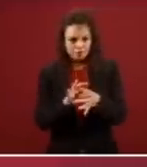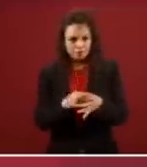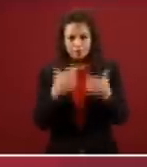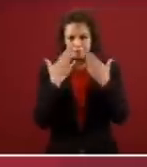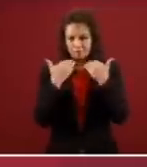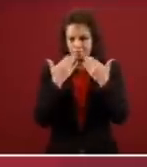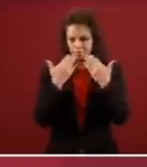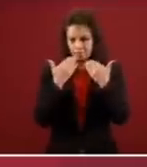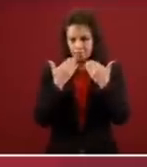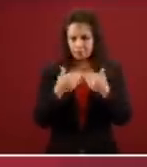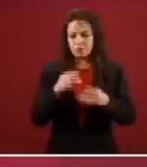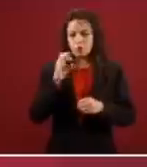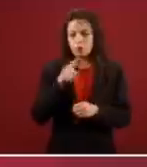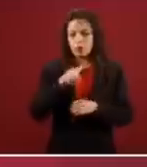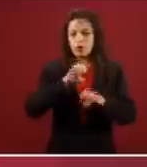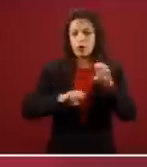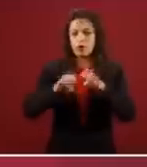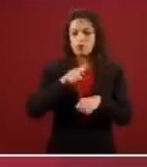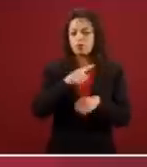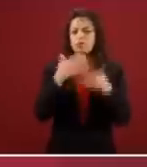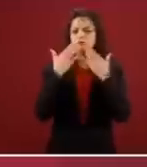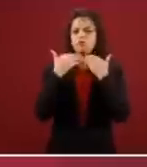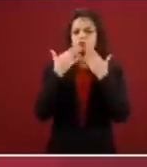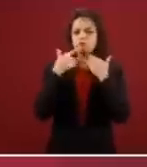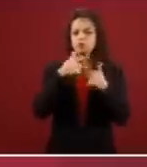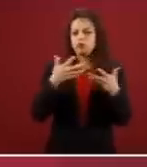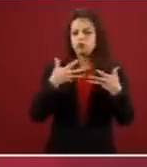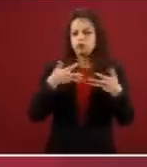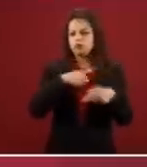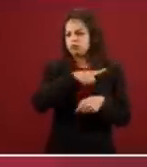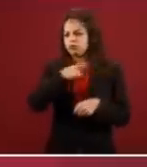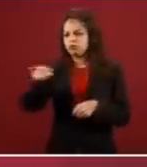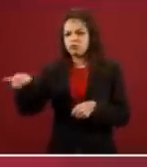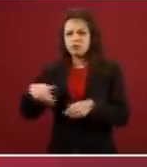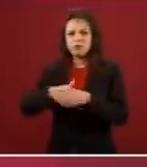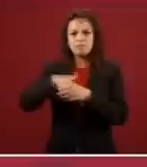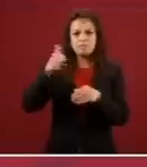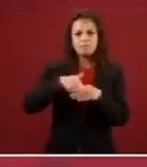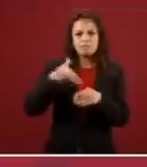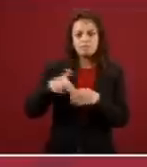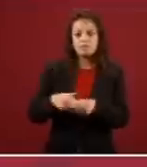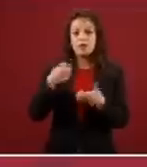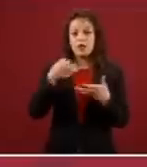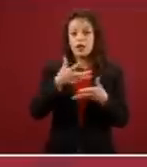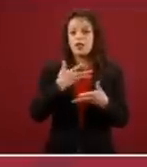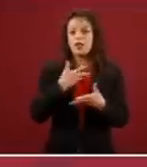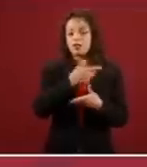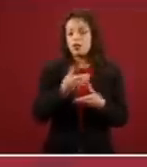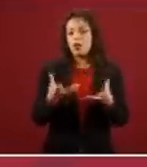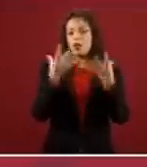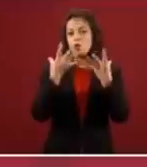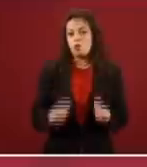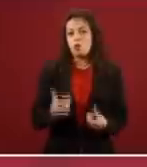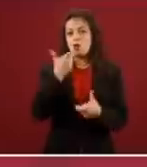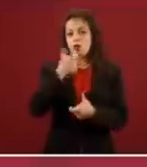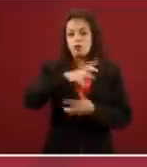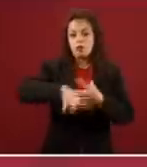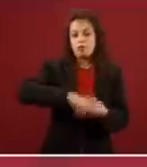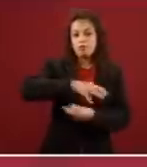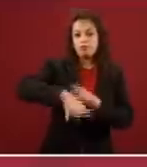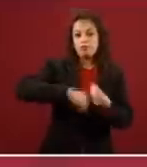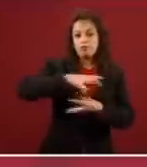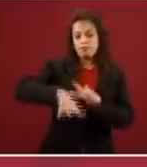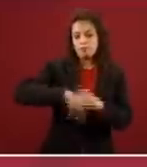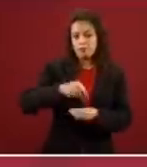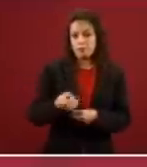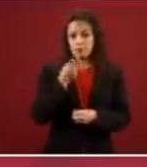tienen activos y, sin embargo, pasan grandes cantidades de dinero por las mismas, y que únicamente se